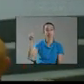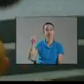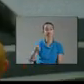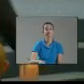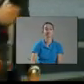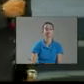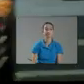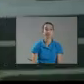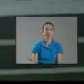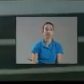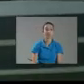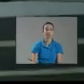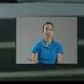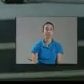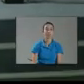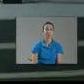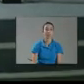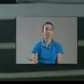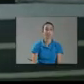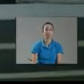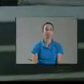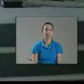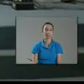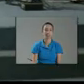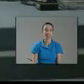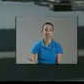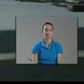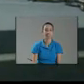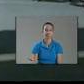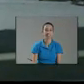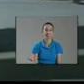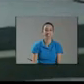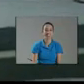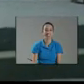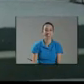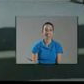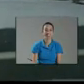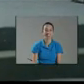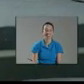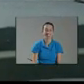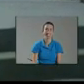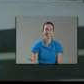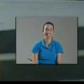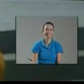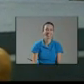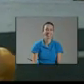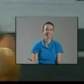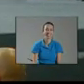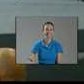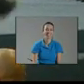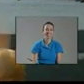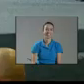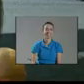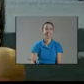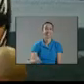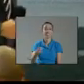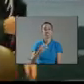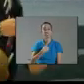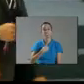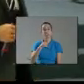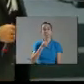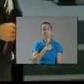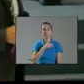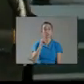el apóstol y dice, bueno, Dios me dijo que tenía que dar. ¡Aleluya, hermano! ¡Se la fila que se le hace, hermano! No,